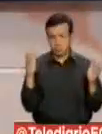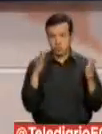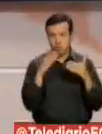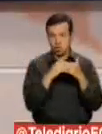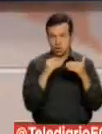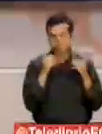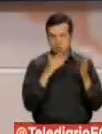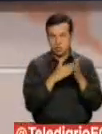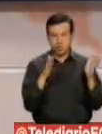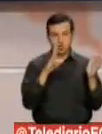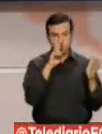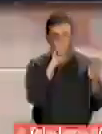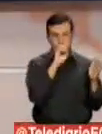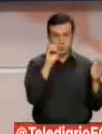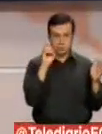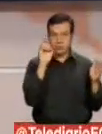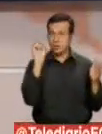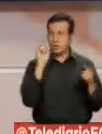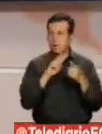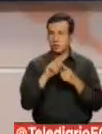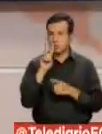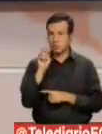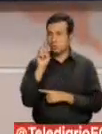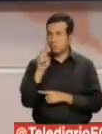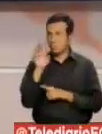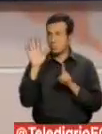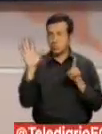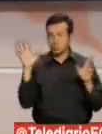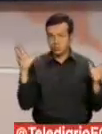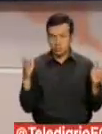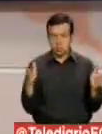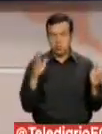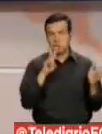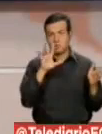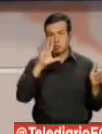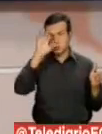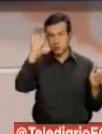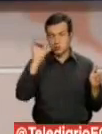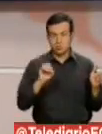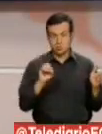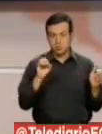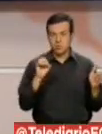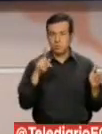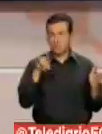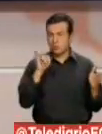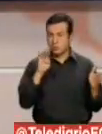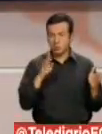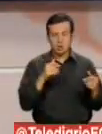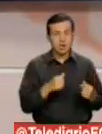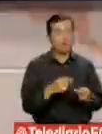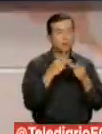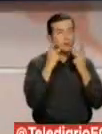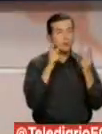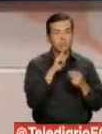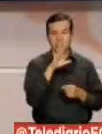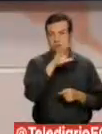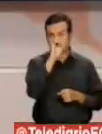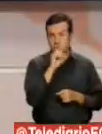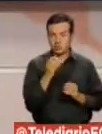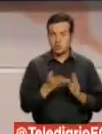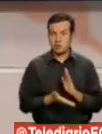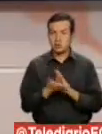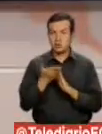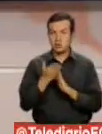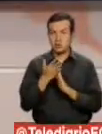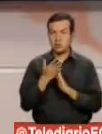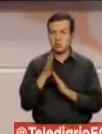2000 al 2006 nuestra economía tenía un tamaño del 25% frente al PIB, el gasto público, y crecimos en